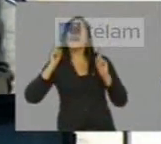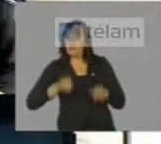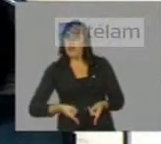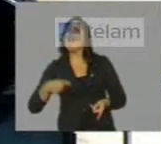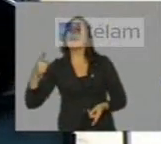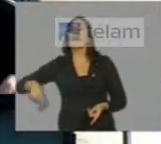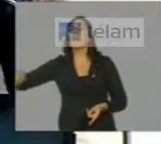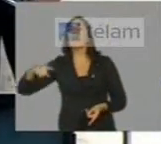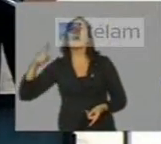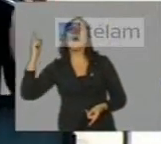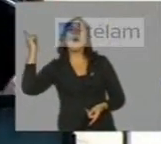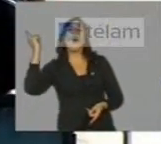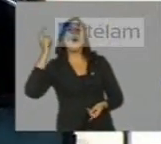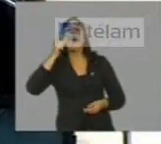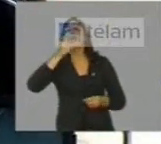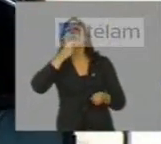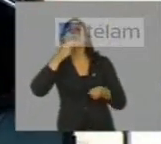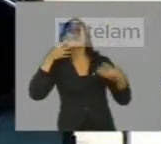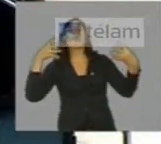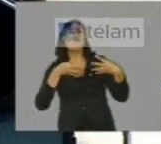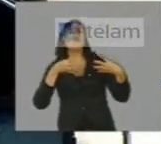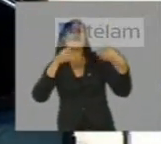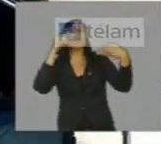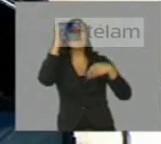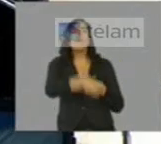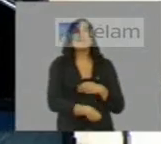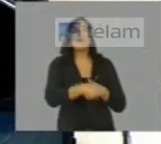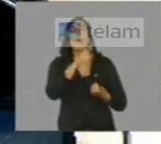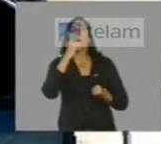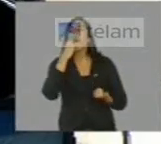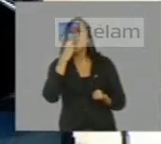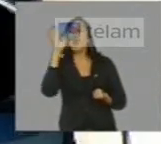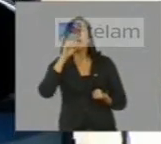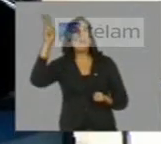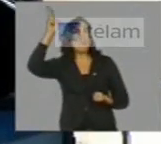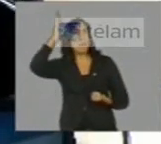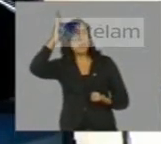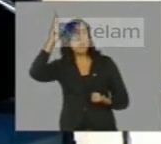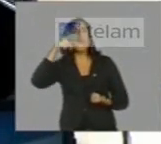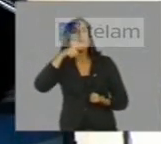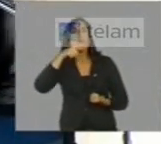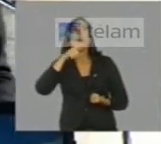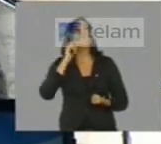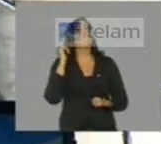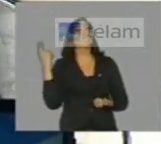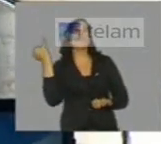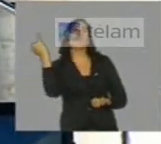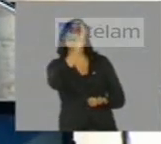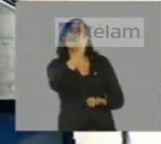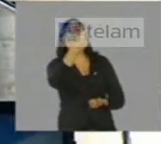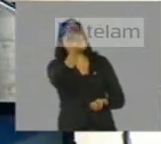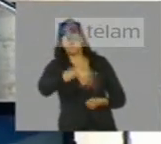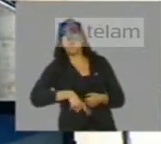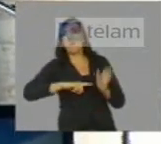Cuando también le ordenaron ante derrotas en Bolivia y en el Alto Perú, retirarse a Buenos Aires,